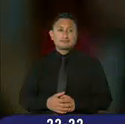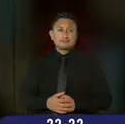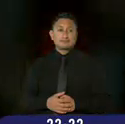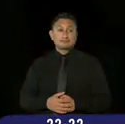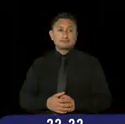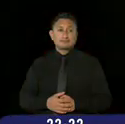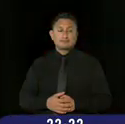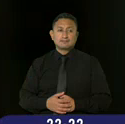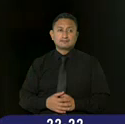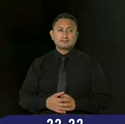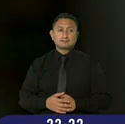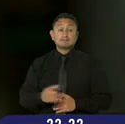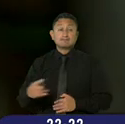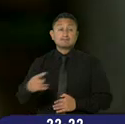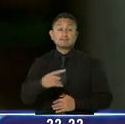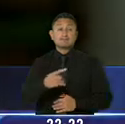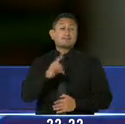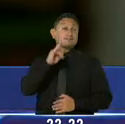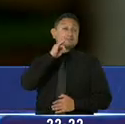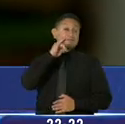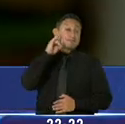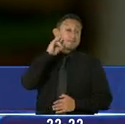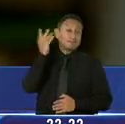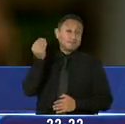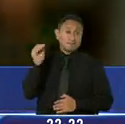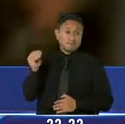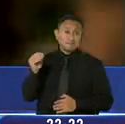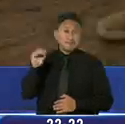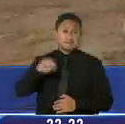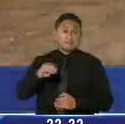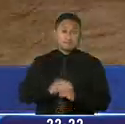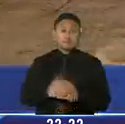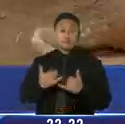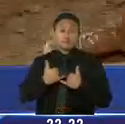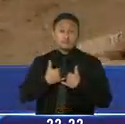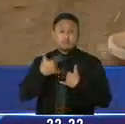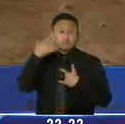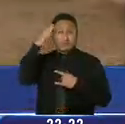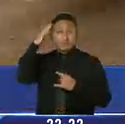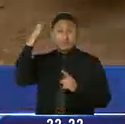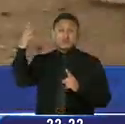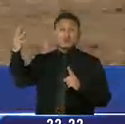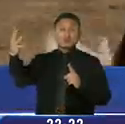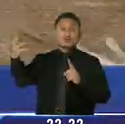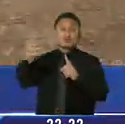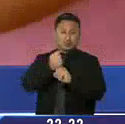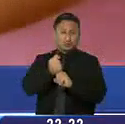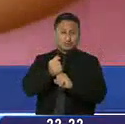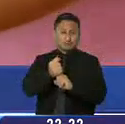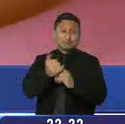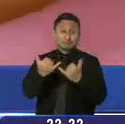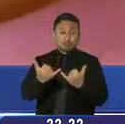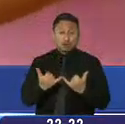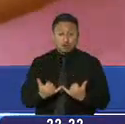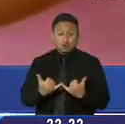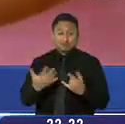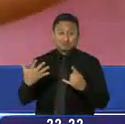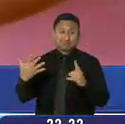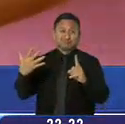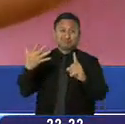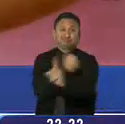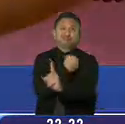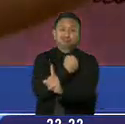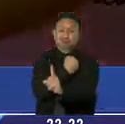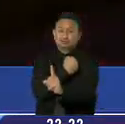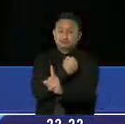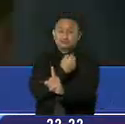Son vidas de niñas y adolescentes que tenían muchos sueños por cumplir. Vidas que se apagan tras una niñez truncada.